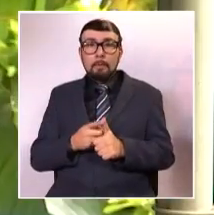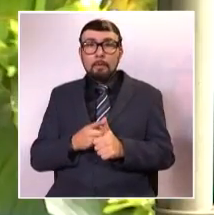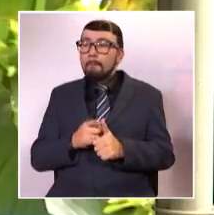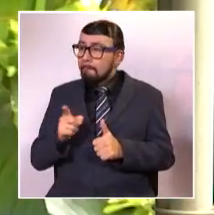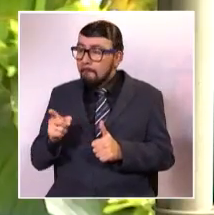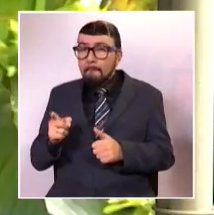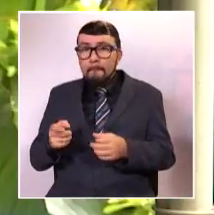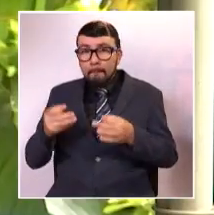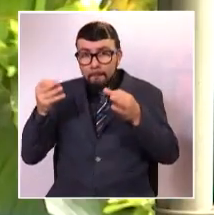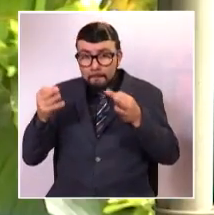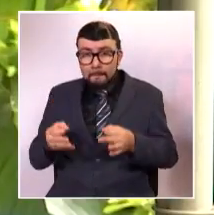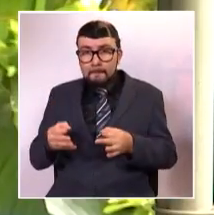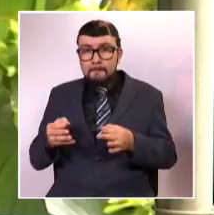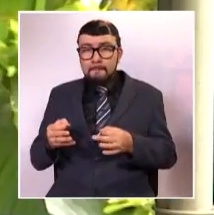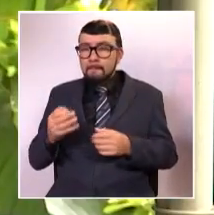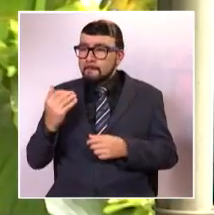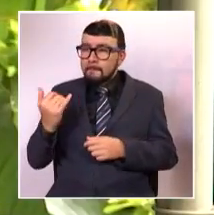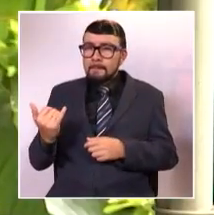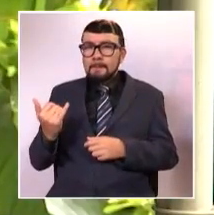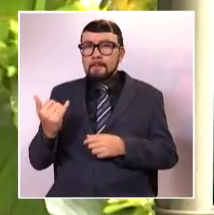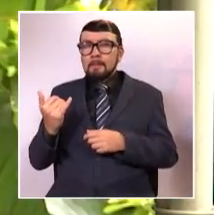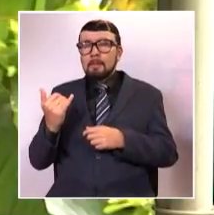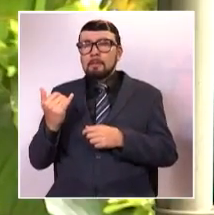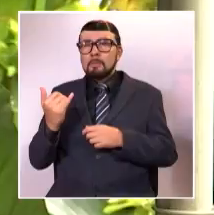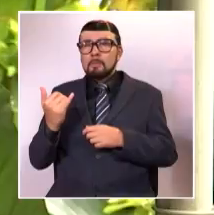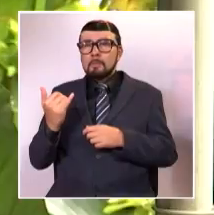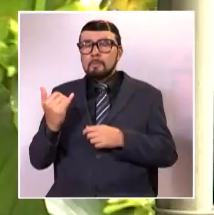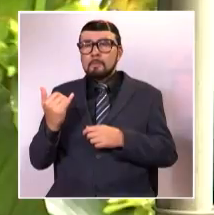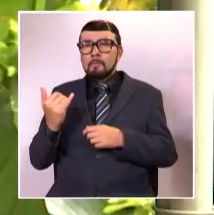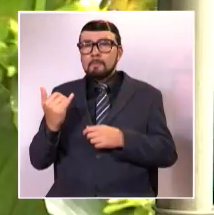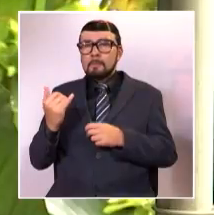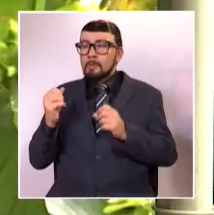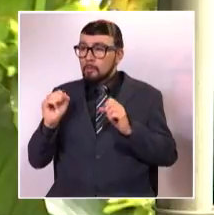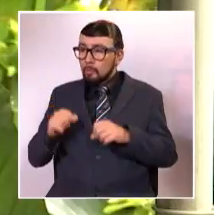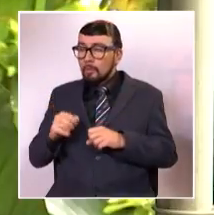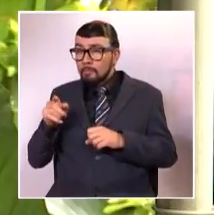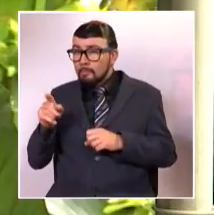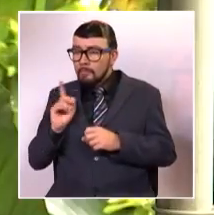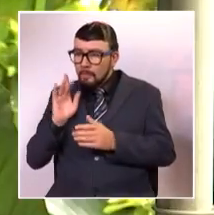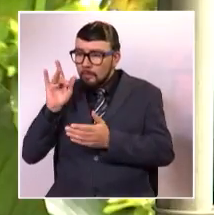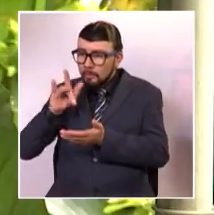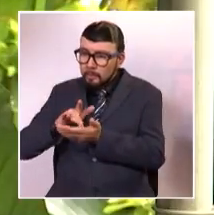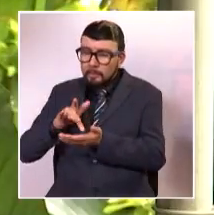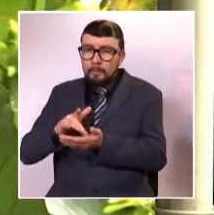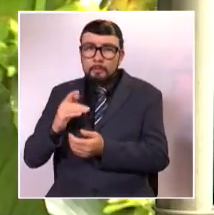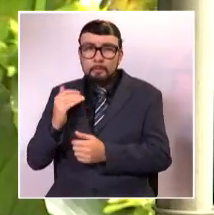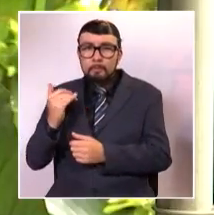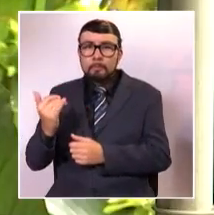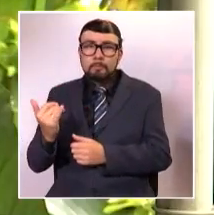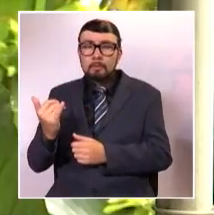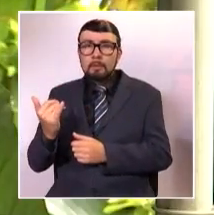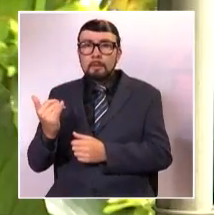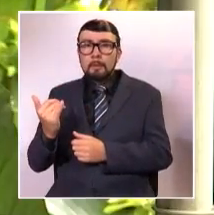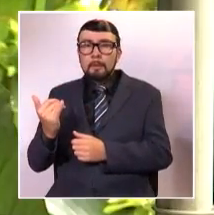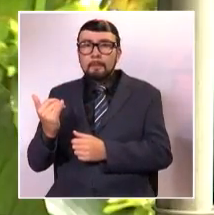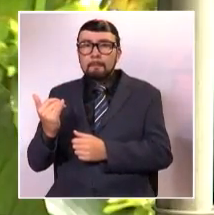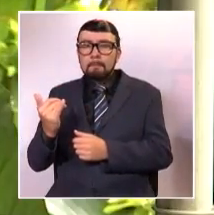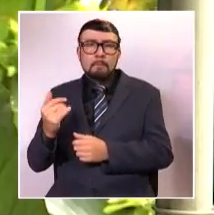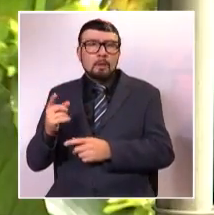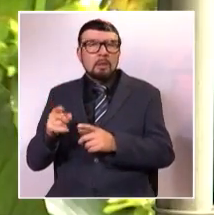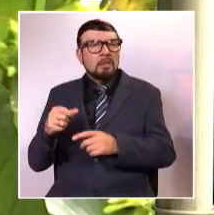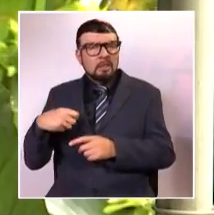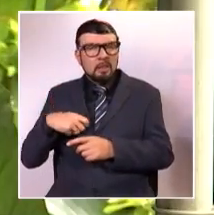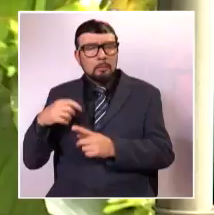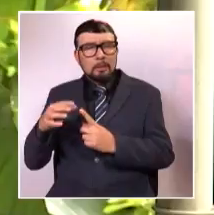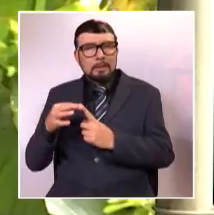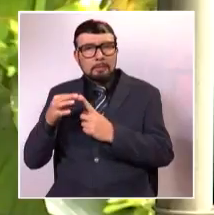por imágenes. Segundo, que podemos llegar a esa masa como lo hacemos nosotros con aguja, con una pistola especial,